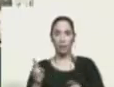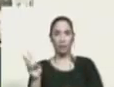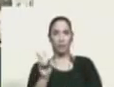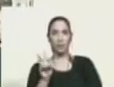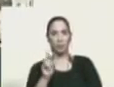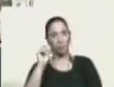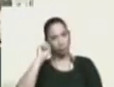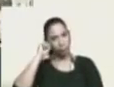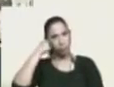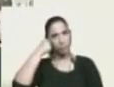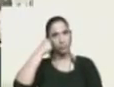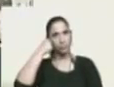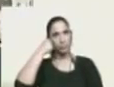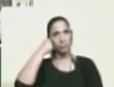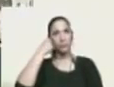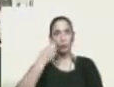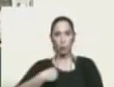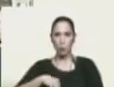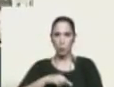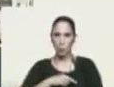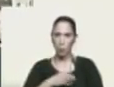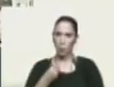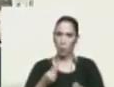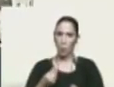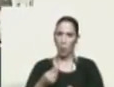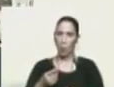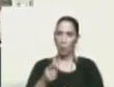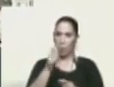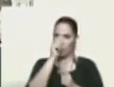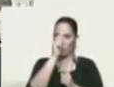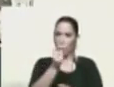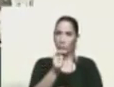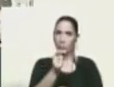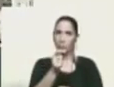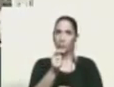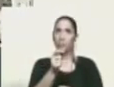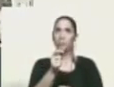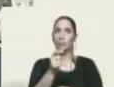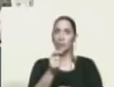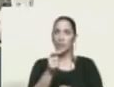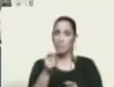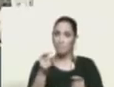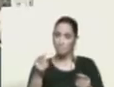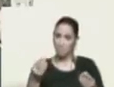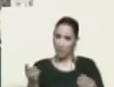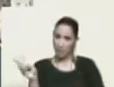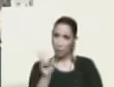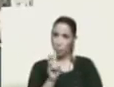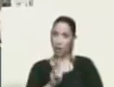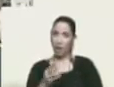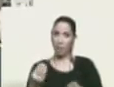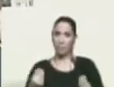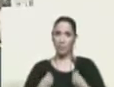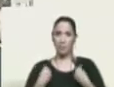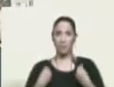el momento en que fuimos designados fiscal general de la República, Venezuela vivía una